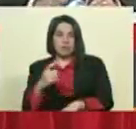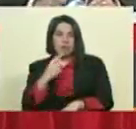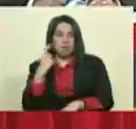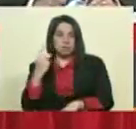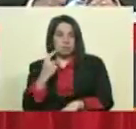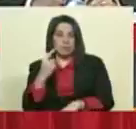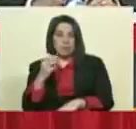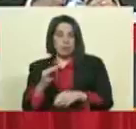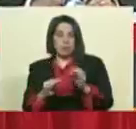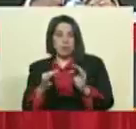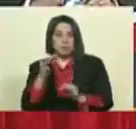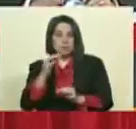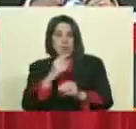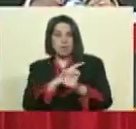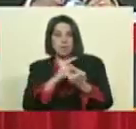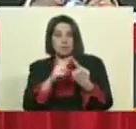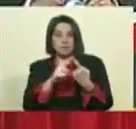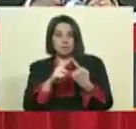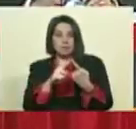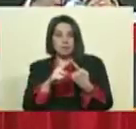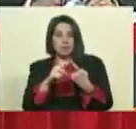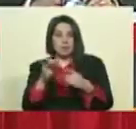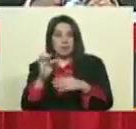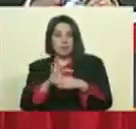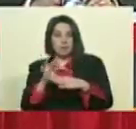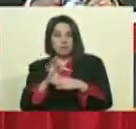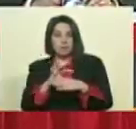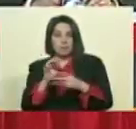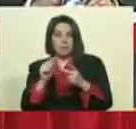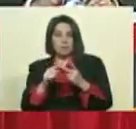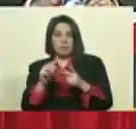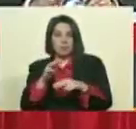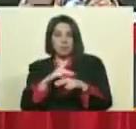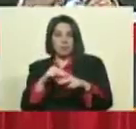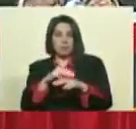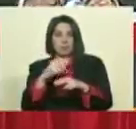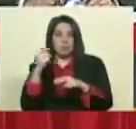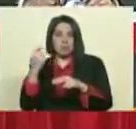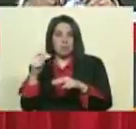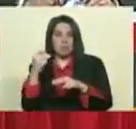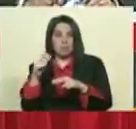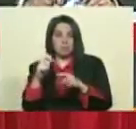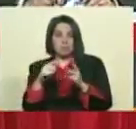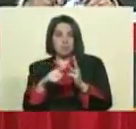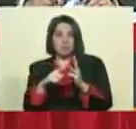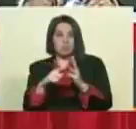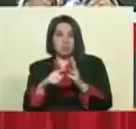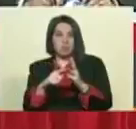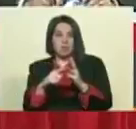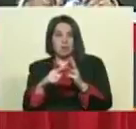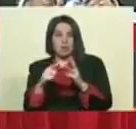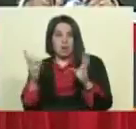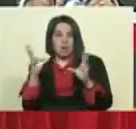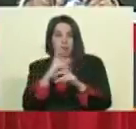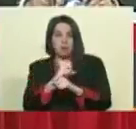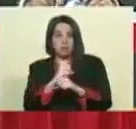sino también el Poder Ciudadano, funcionamiento del Ministerio Público. Todos conocemos,